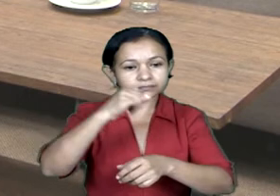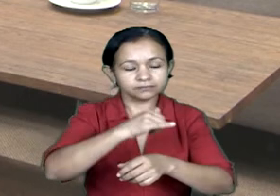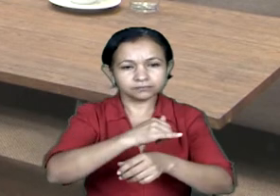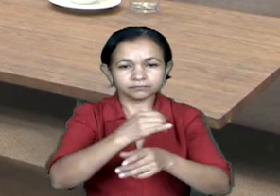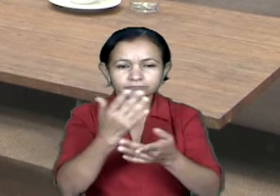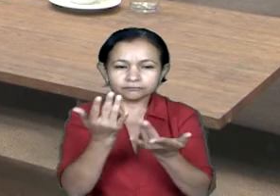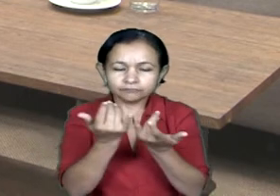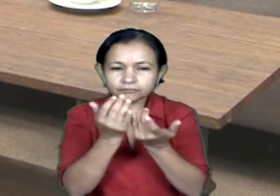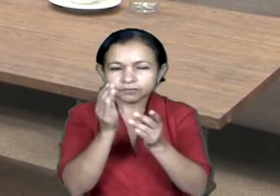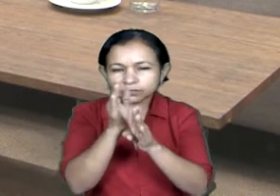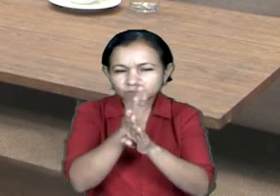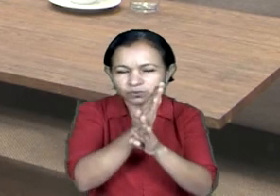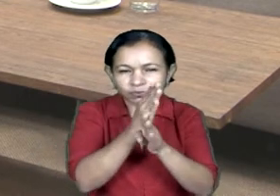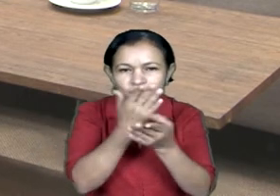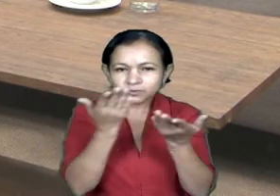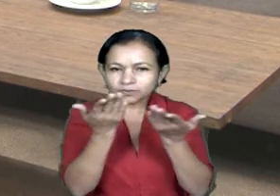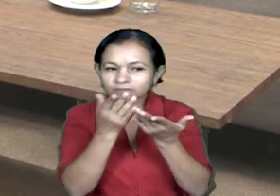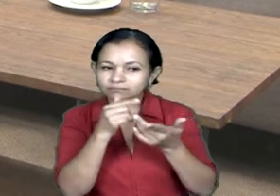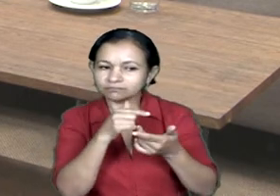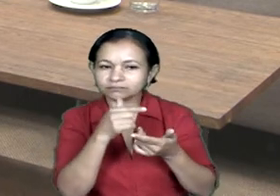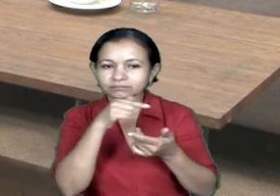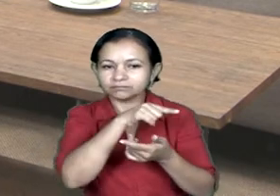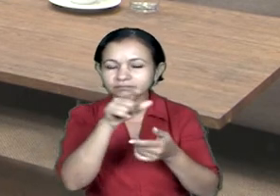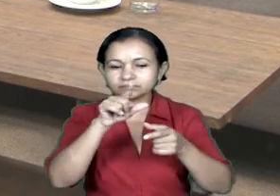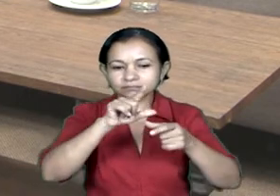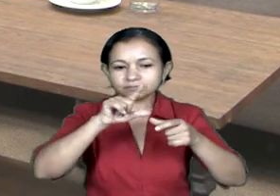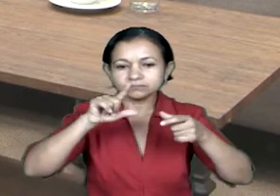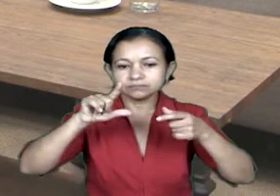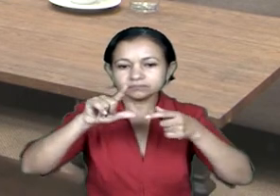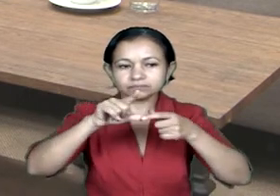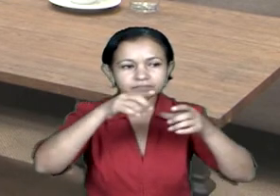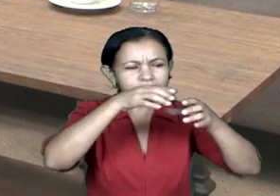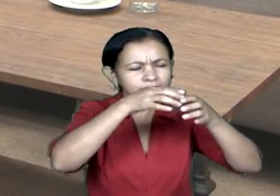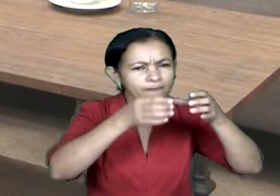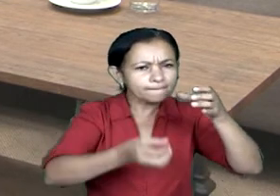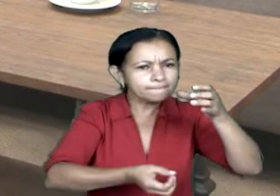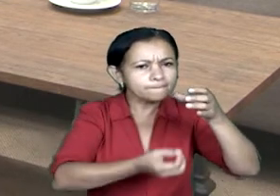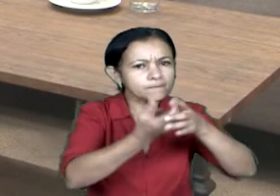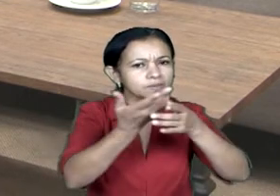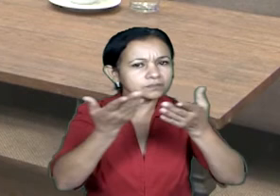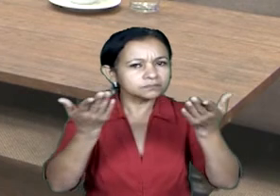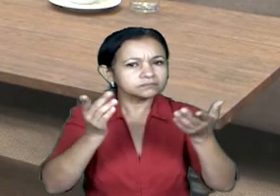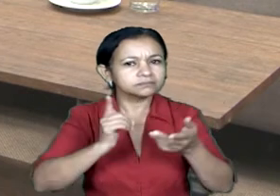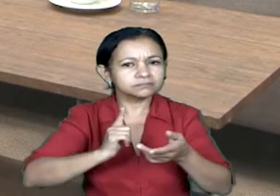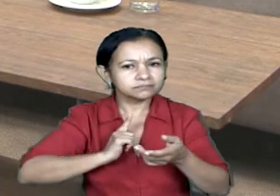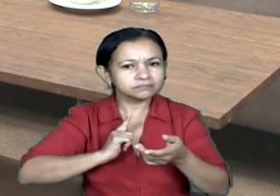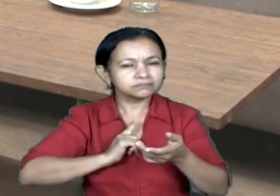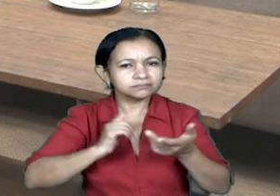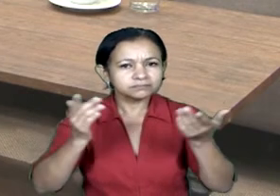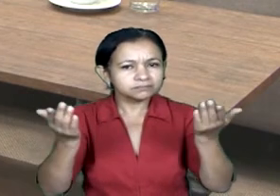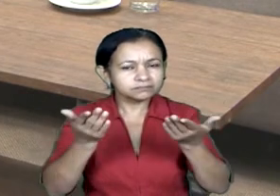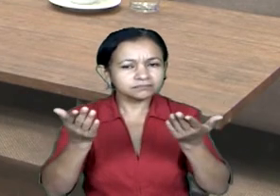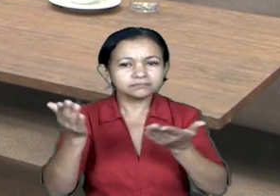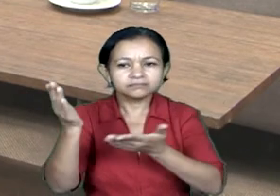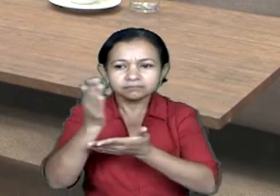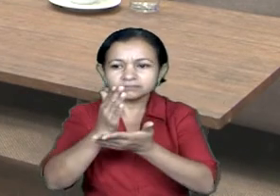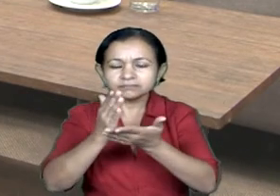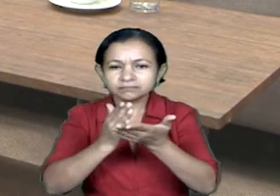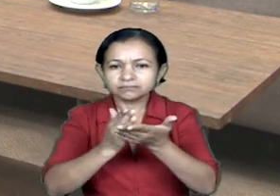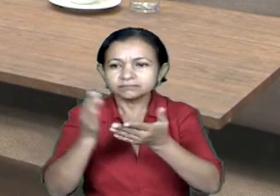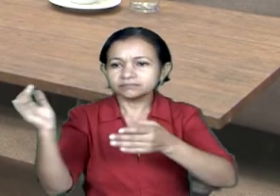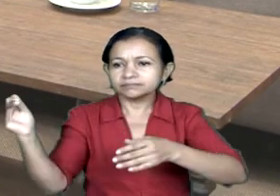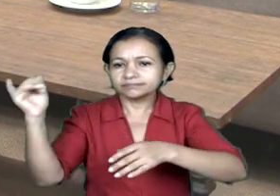¿no? Claro, tiene lagos, tiene volcanes. Entonces, varias veces, ¿no?,